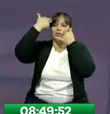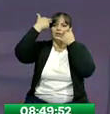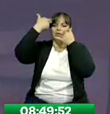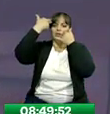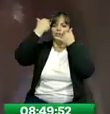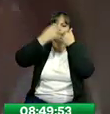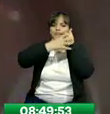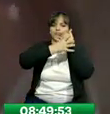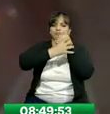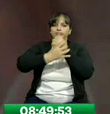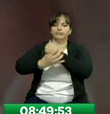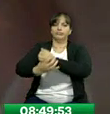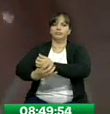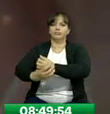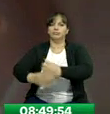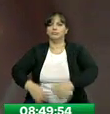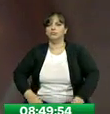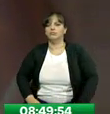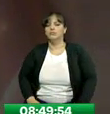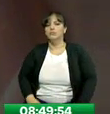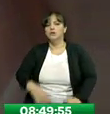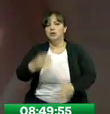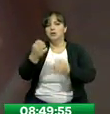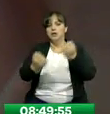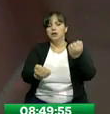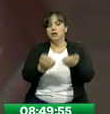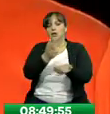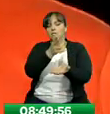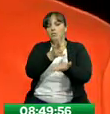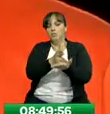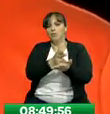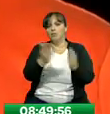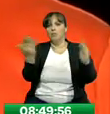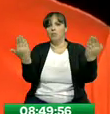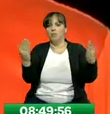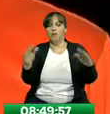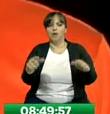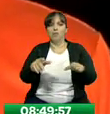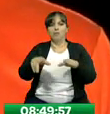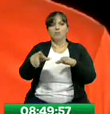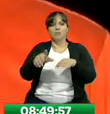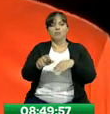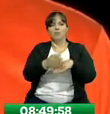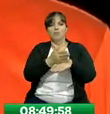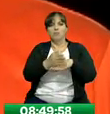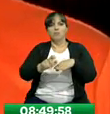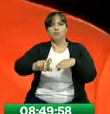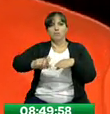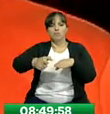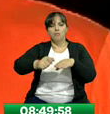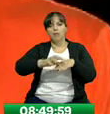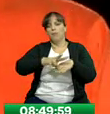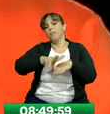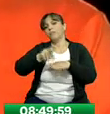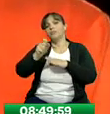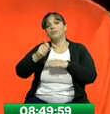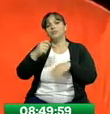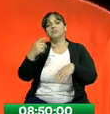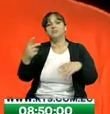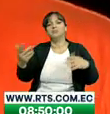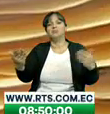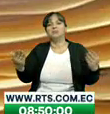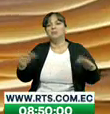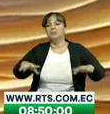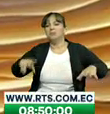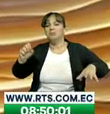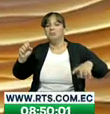espejos alternas o sacan las llantas la radio también pronto en